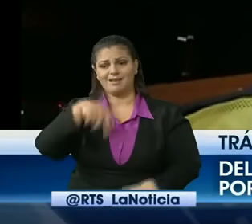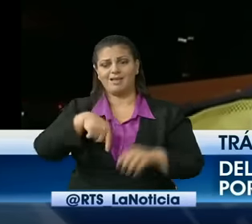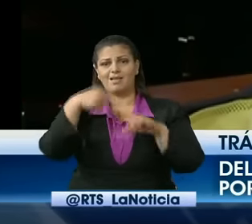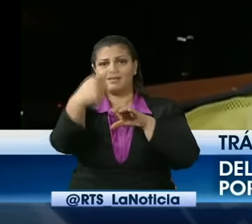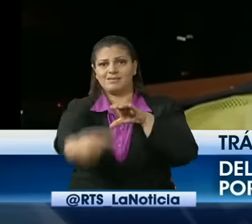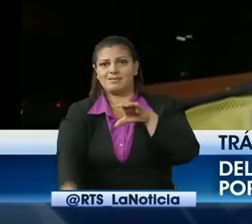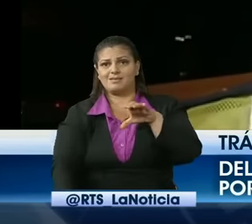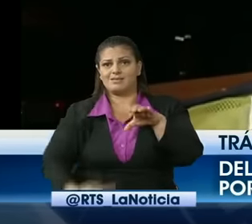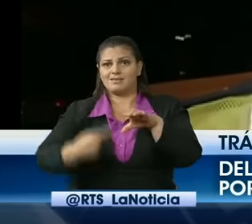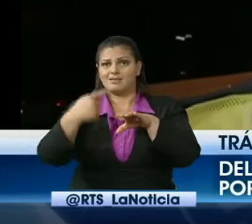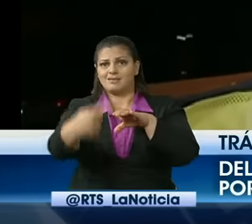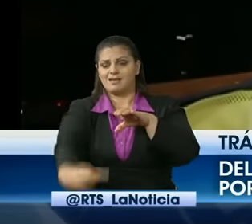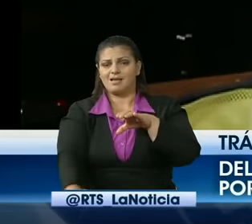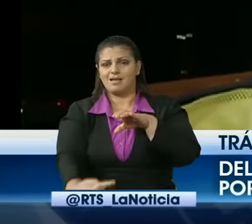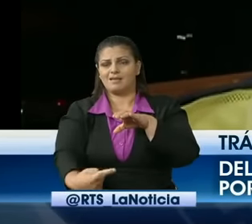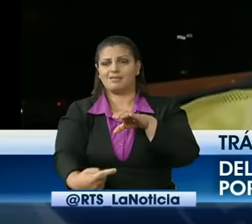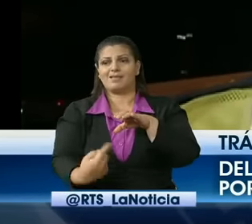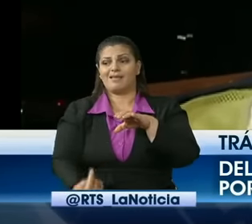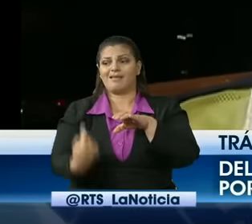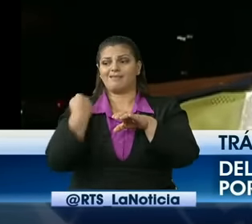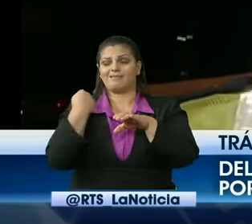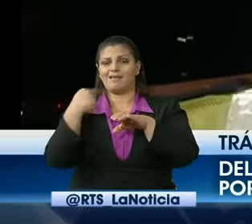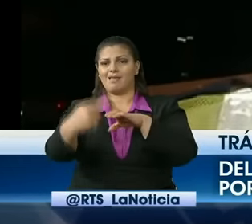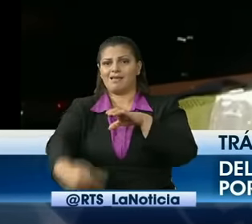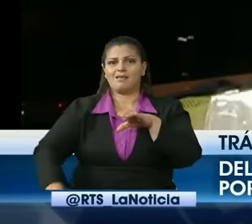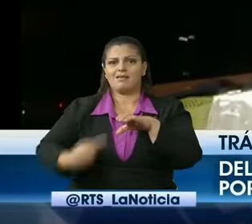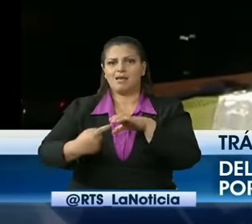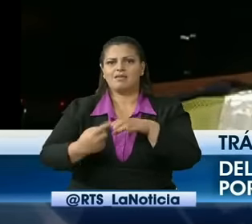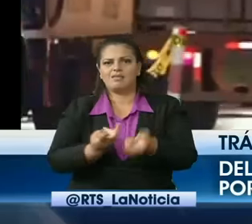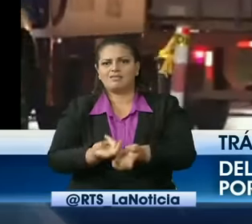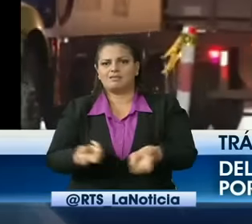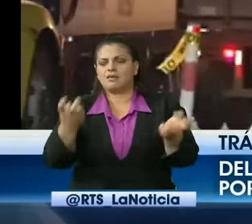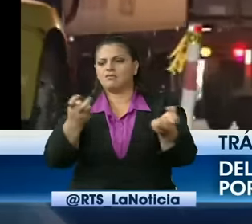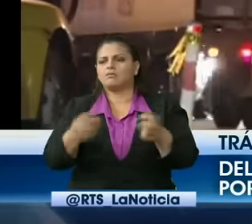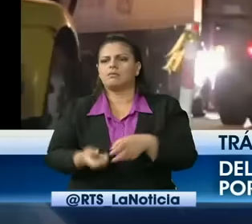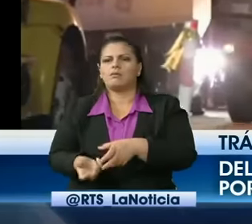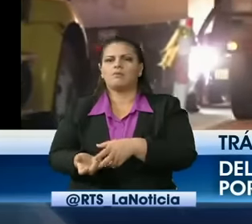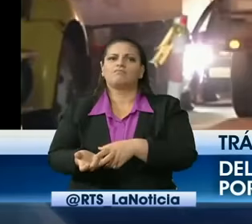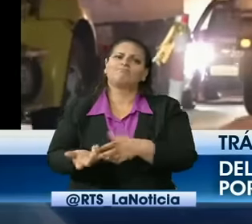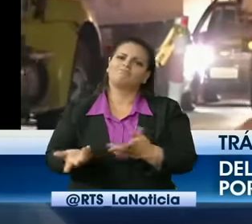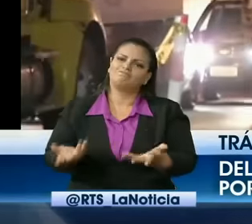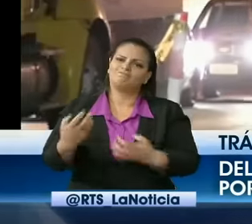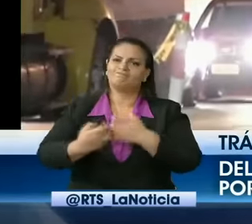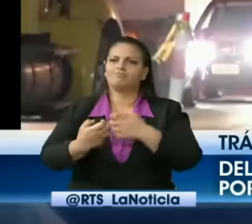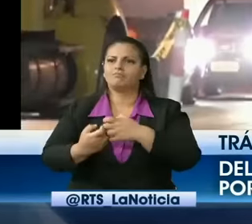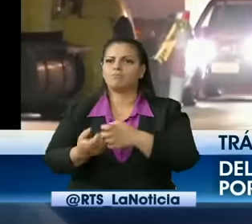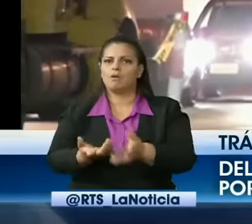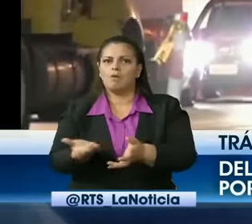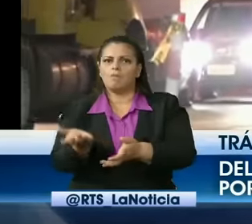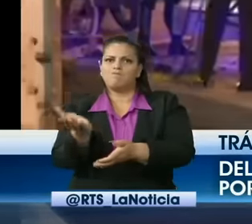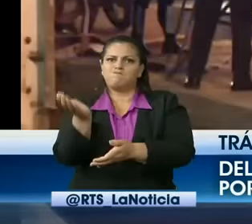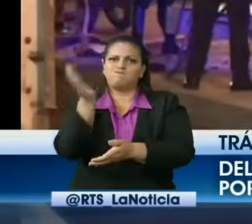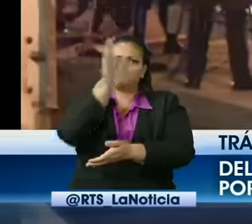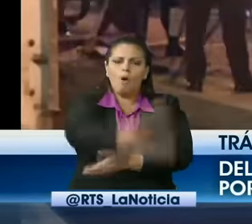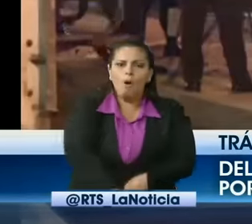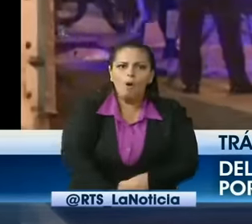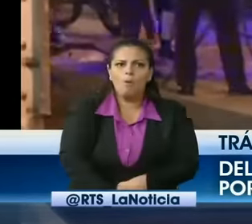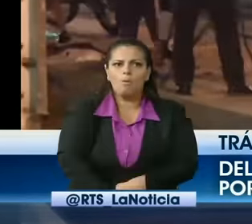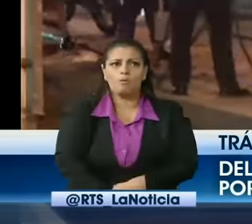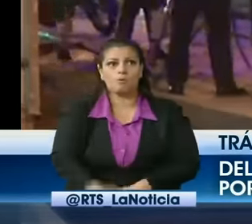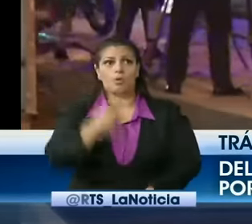el desprendimiento del contenedor luego de realizar una mala maniobra. Un tráiler, en momento de ingresar a dejar un container